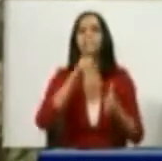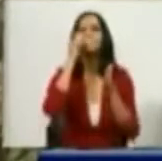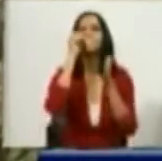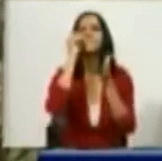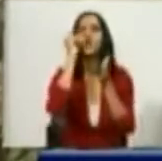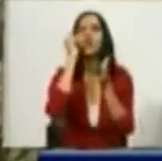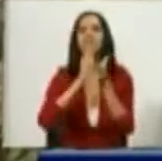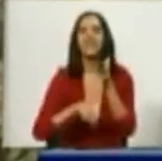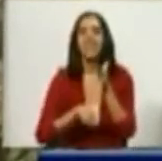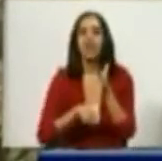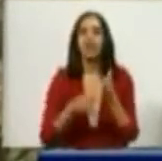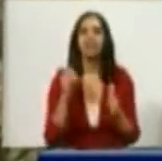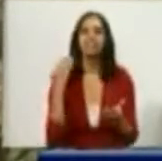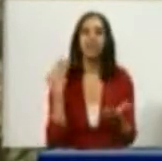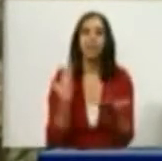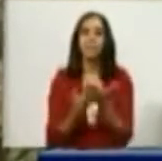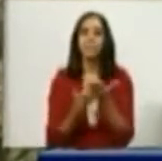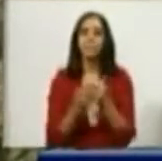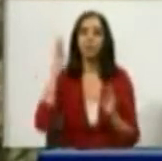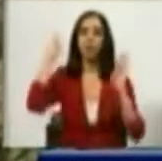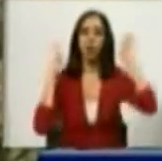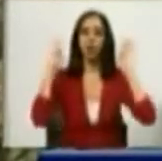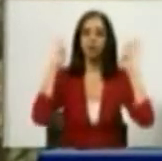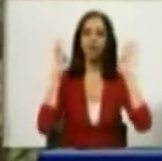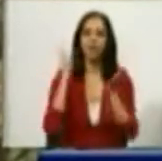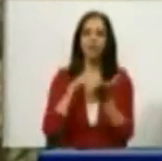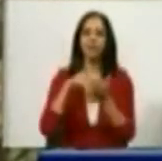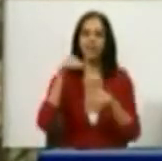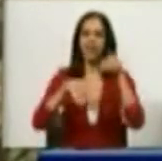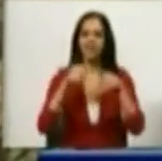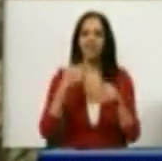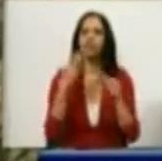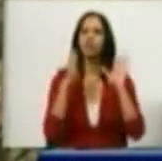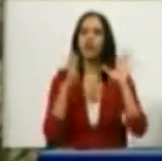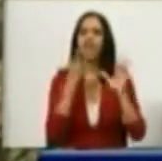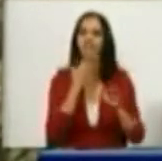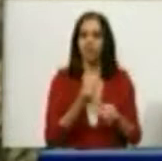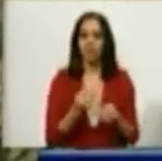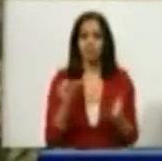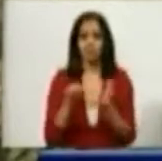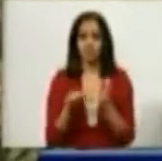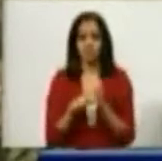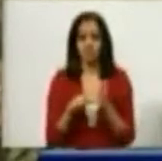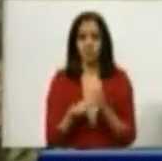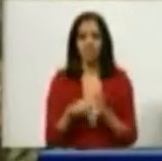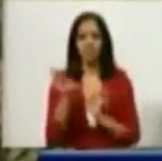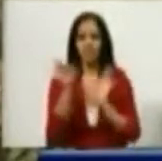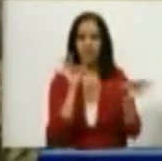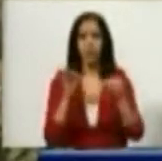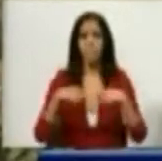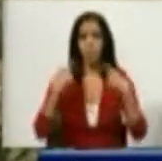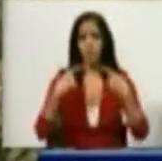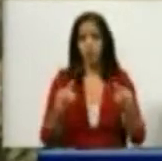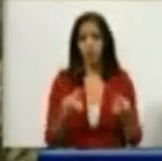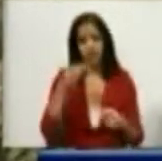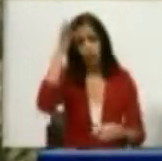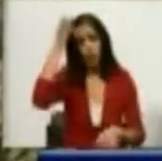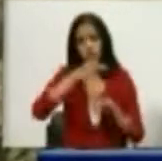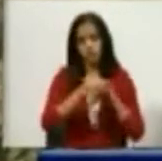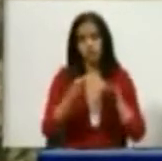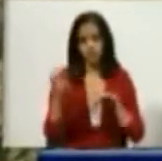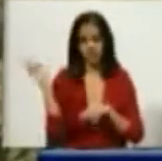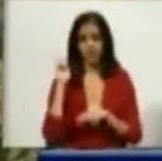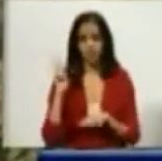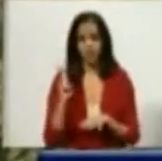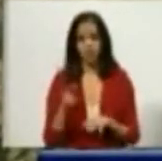rotundamente que se postularan y participaran en las próximas elecciones del nueve de diciembre donde se elegirán popularmente a los concejales y concejalas de Venezuela